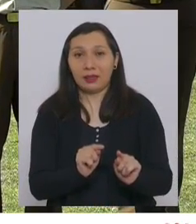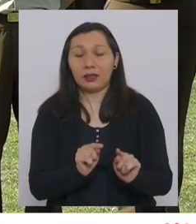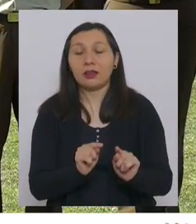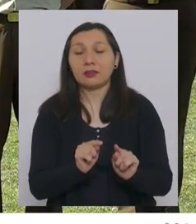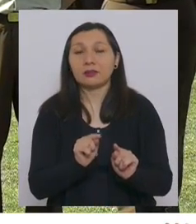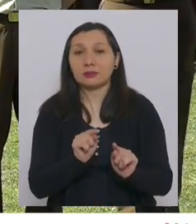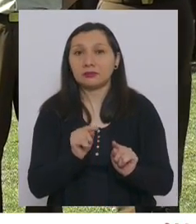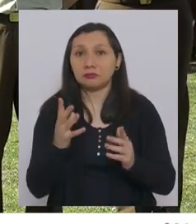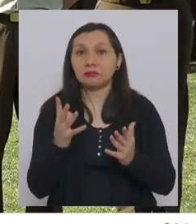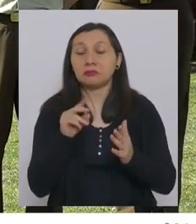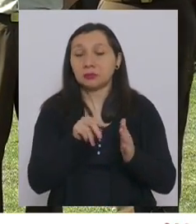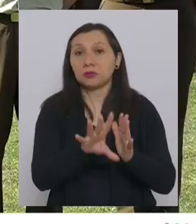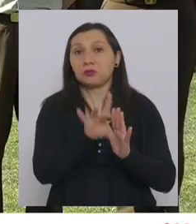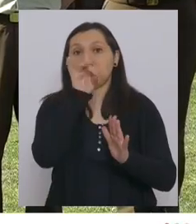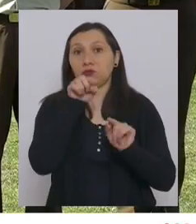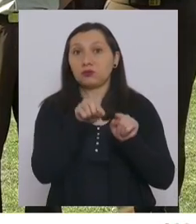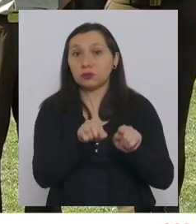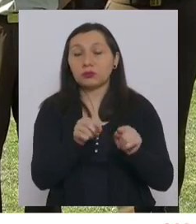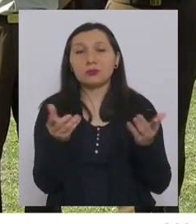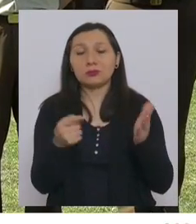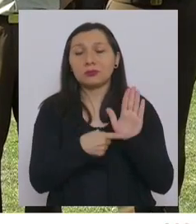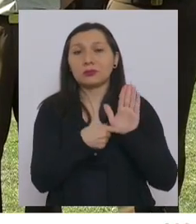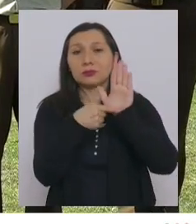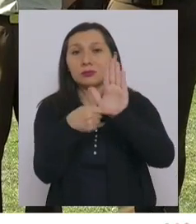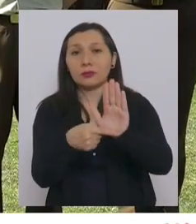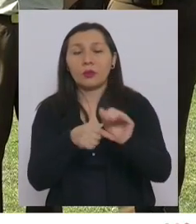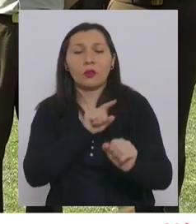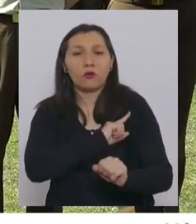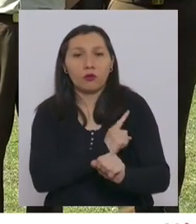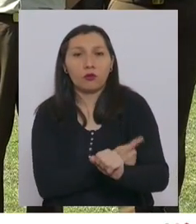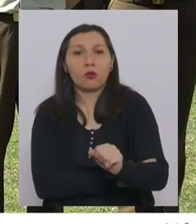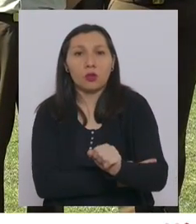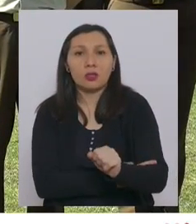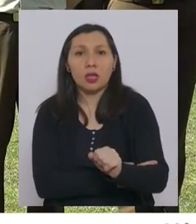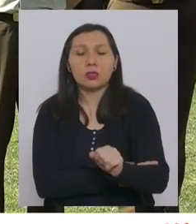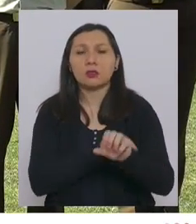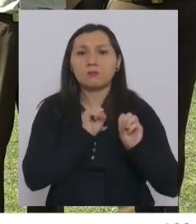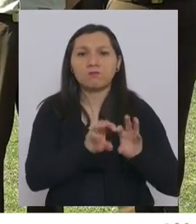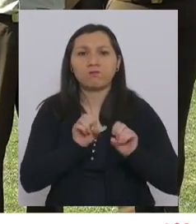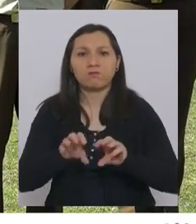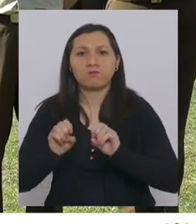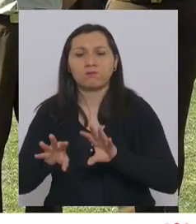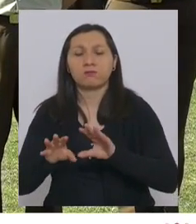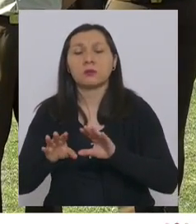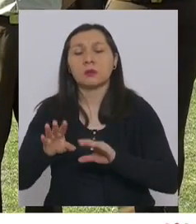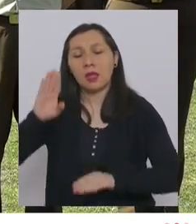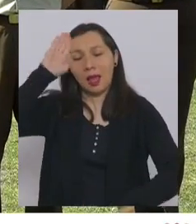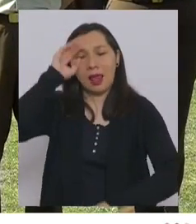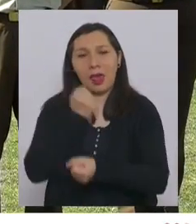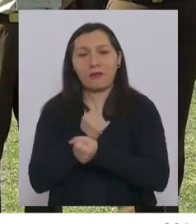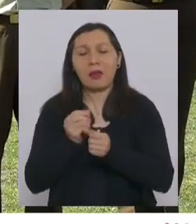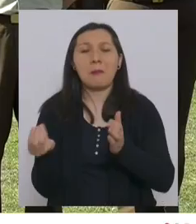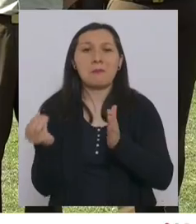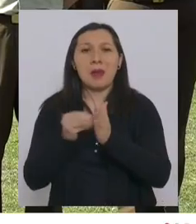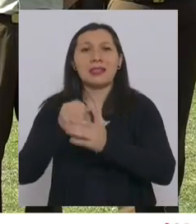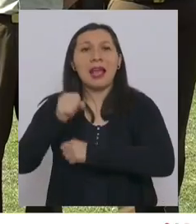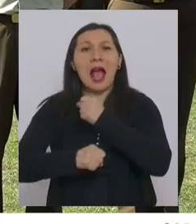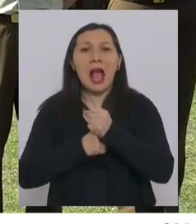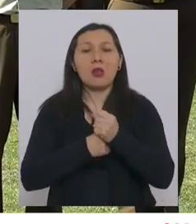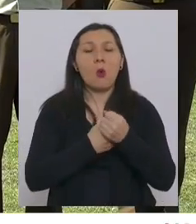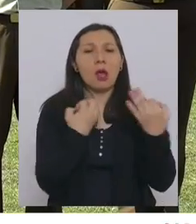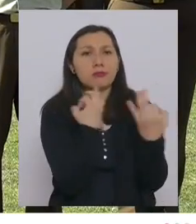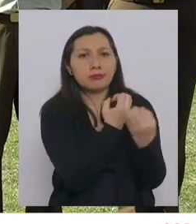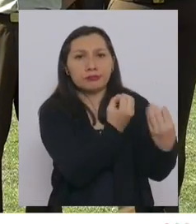se han alcanzado, destacamos el fortalecimiento de la formación de los Carabineros, agregando más años a su periodo de